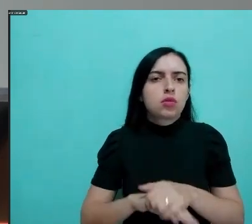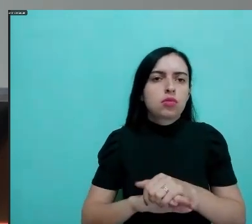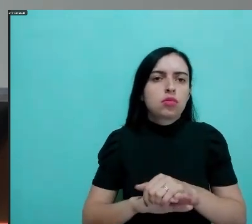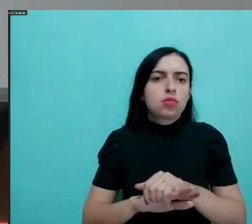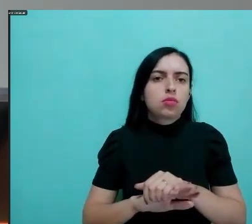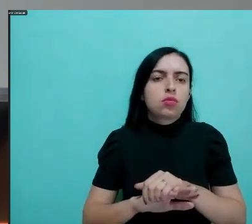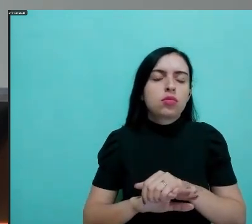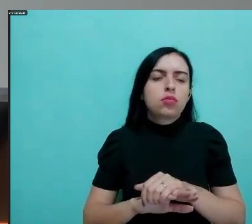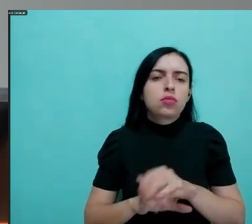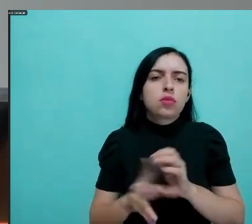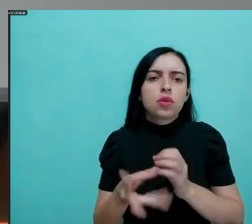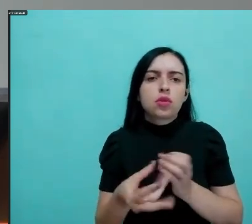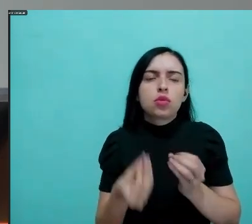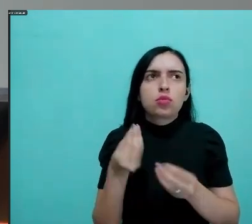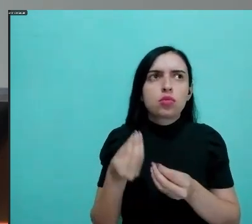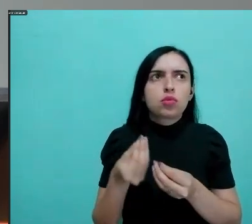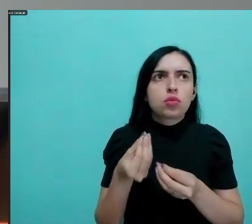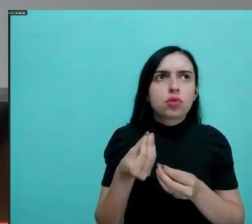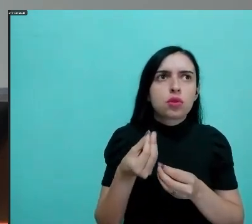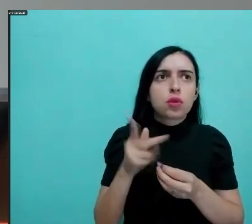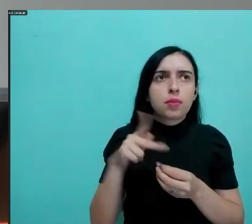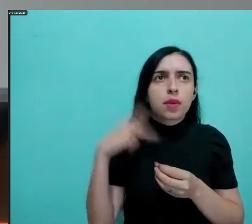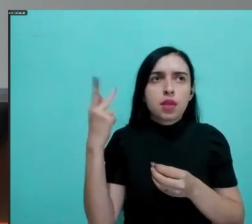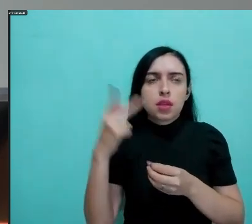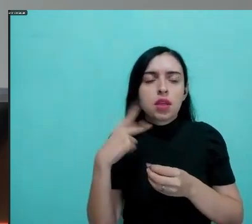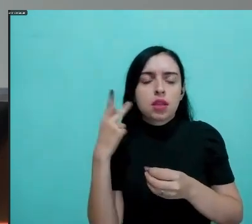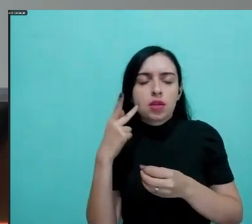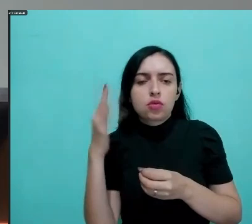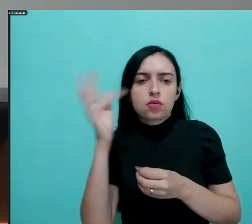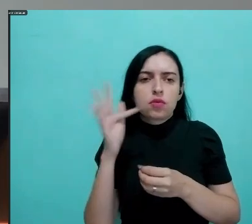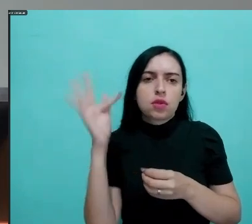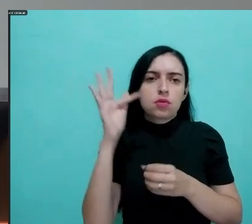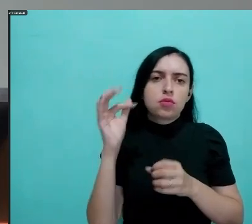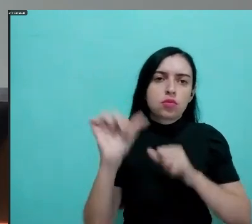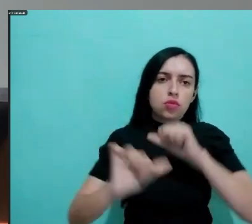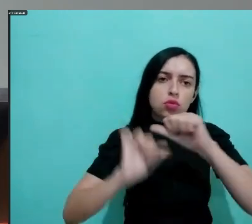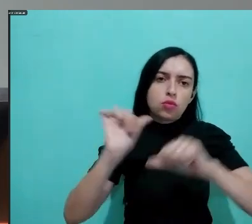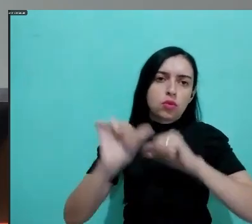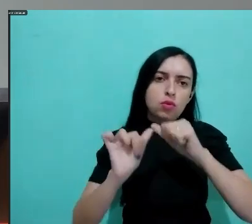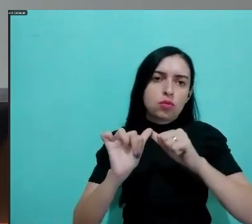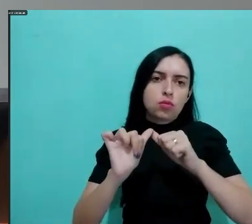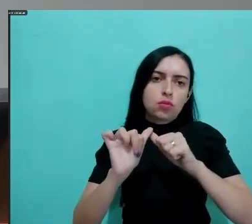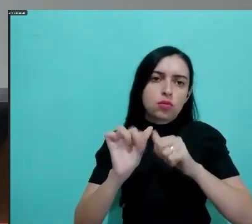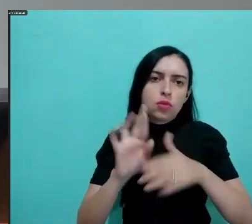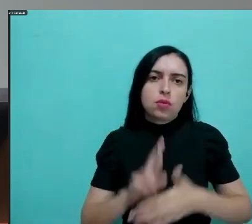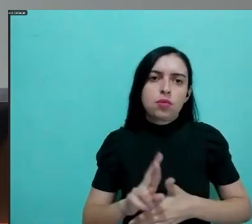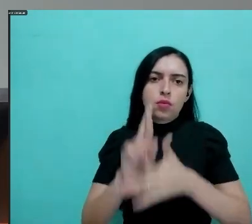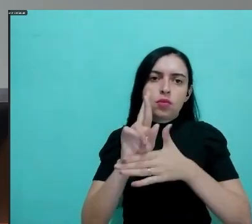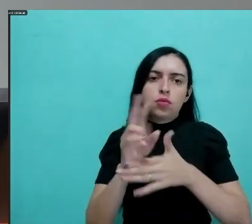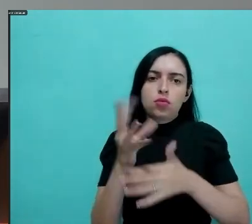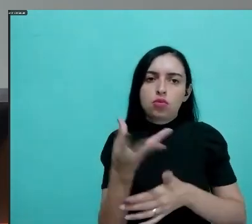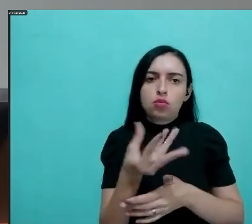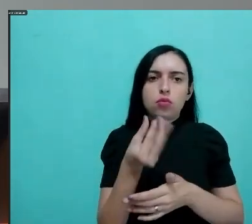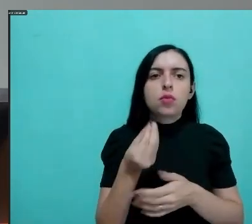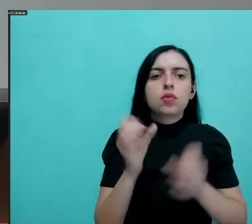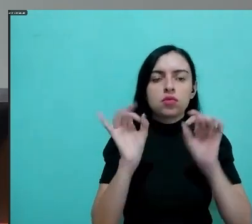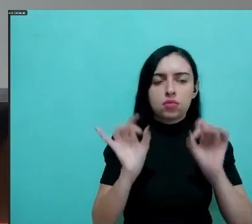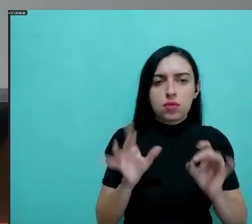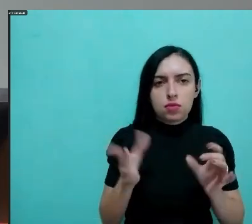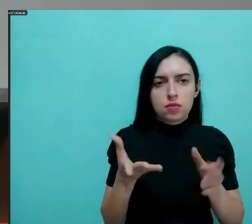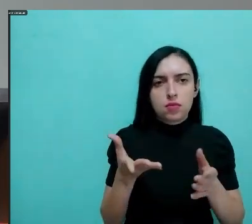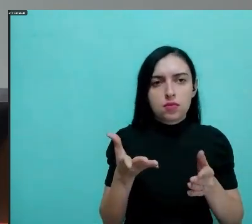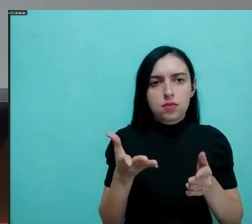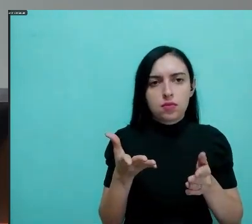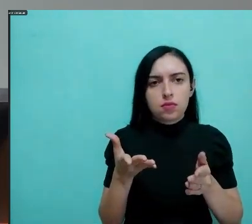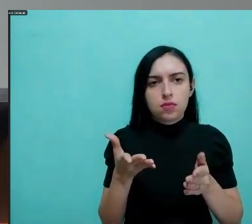racionalizó el parlamentarismo francés, de modo que hoy el gobierno domina de manera muy explícita en el texto mismo